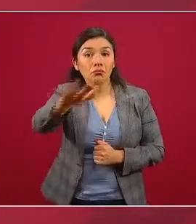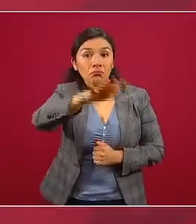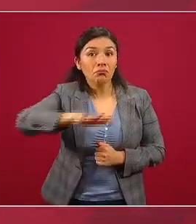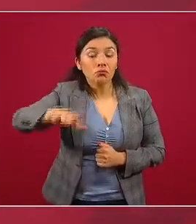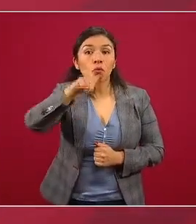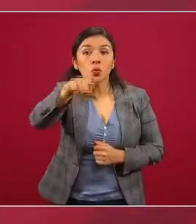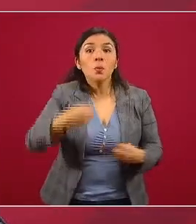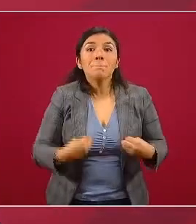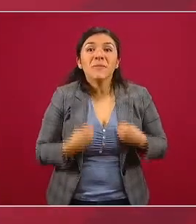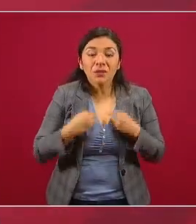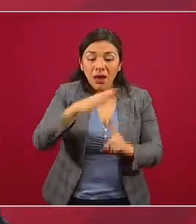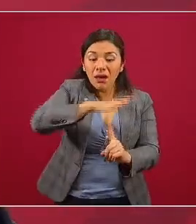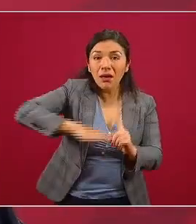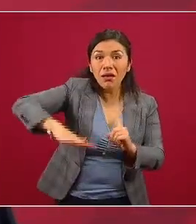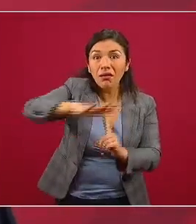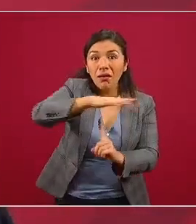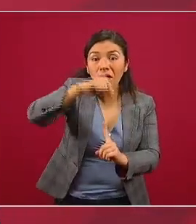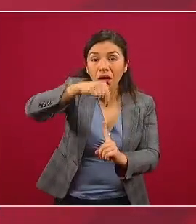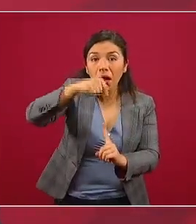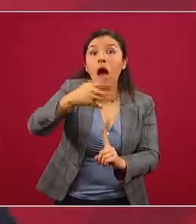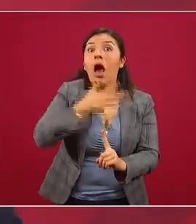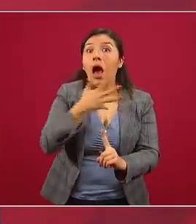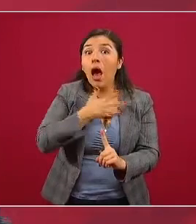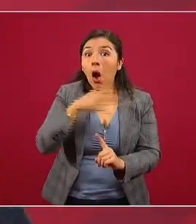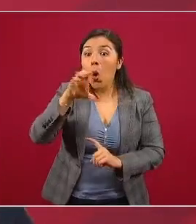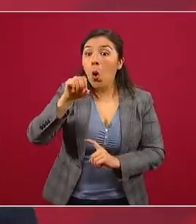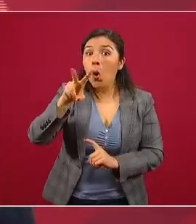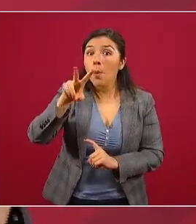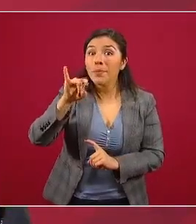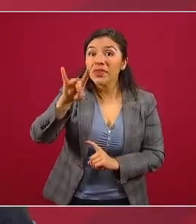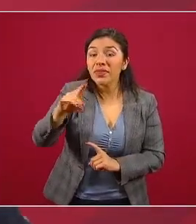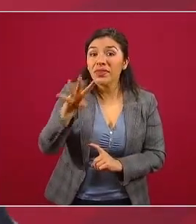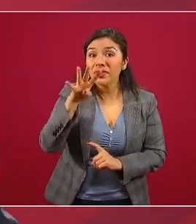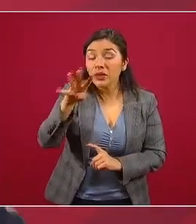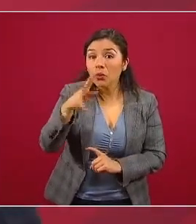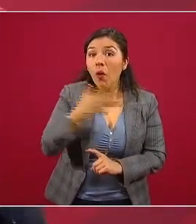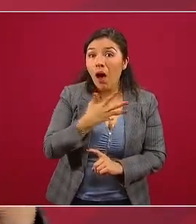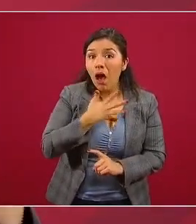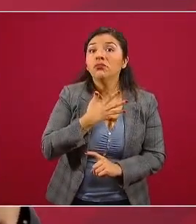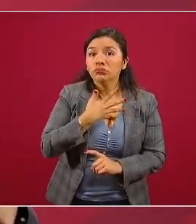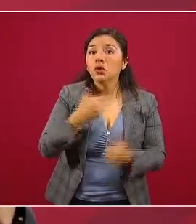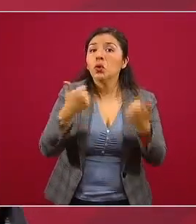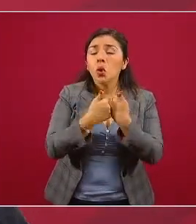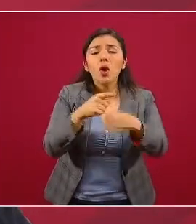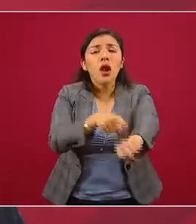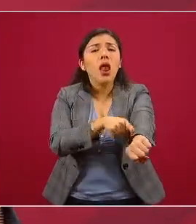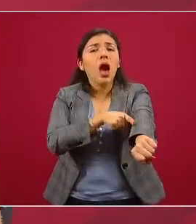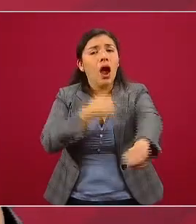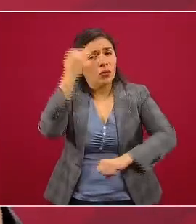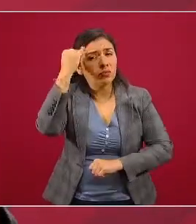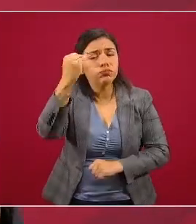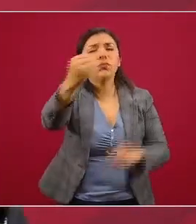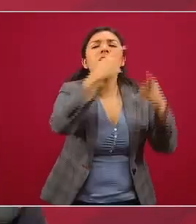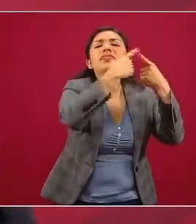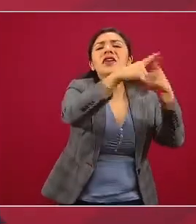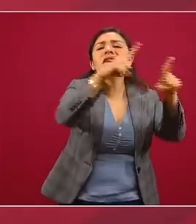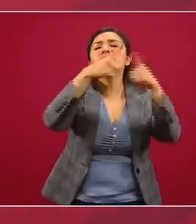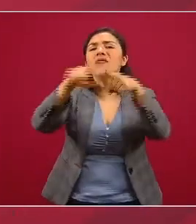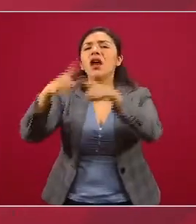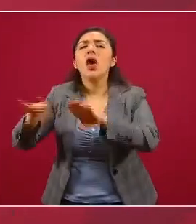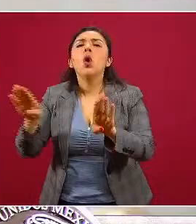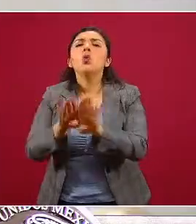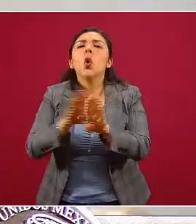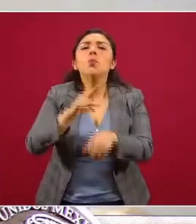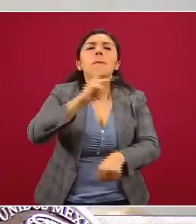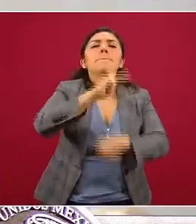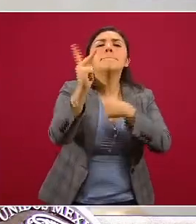que usted vive se presenta COVID a una intensidad y una duración diferente de la que se